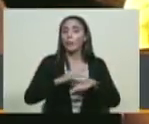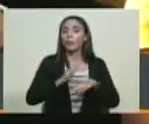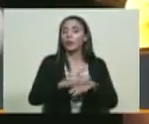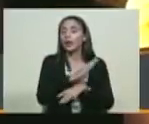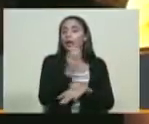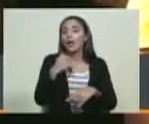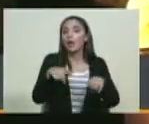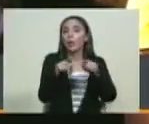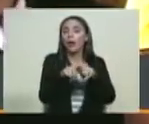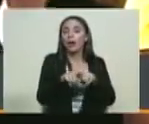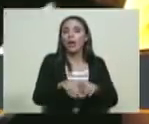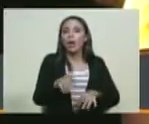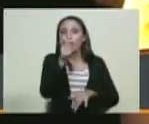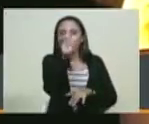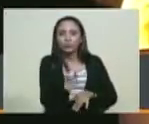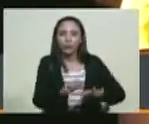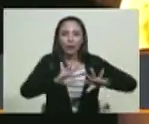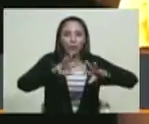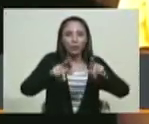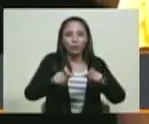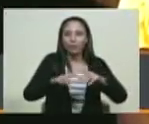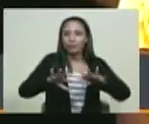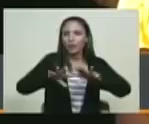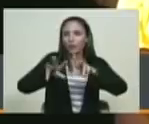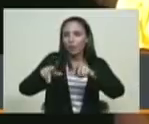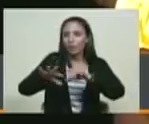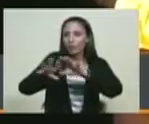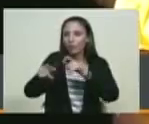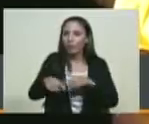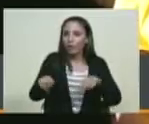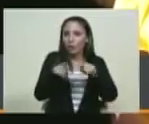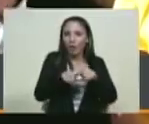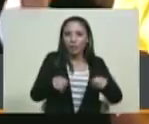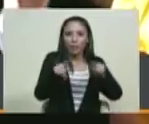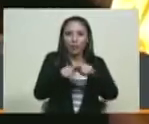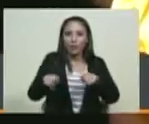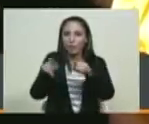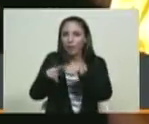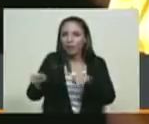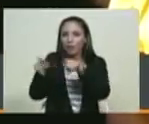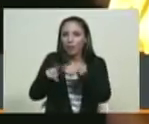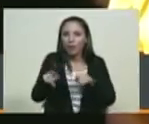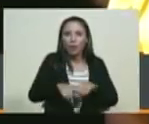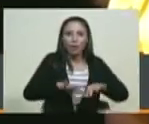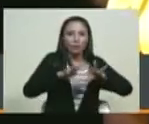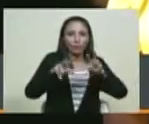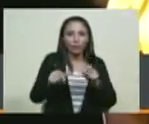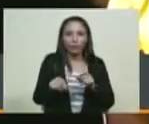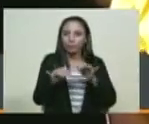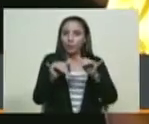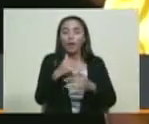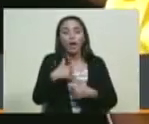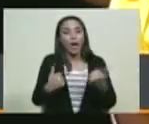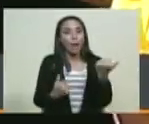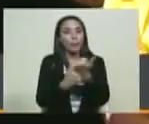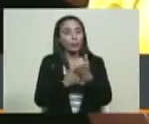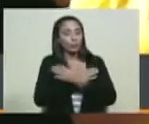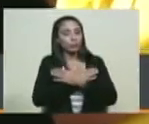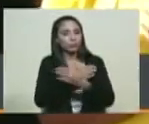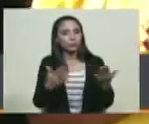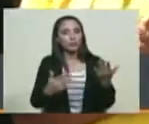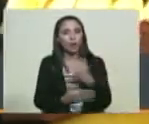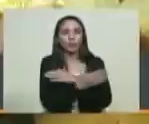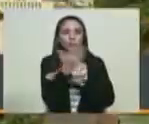sucesivamente. Y mientras desmantelamos todas esas mafias, adecentamos y ordenamos el país. Así que adelante y cuente con el apoyo del Poder Ciudadano.